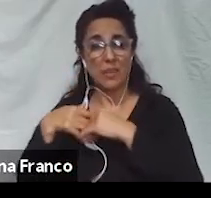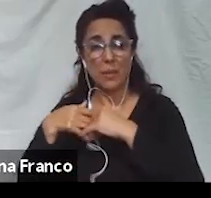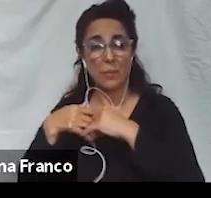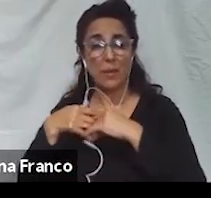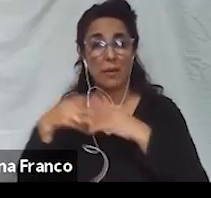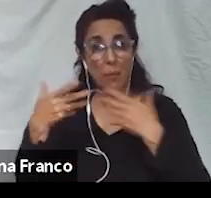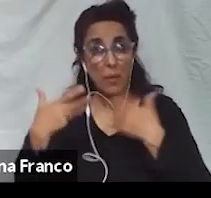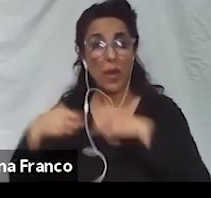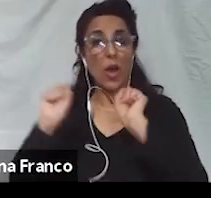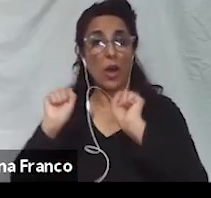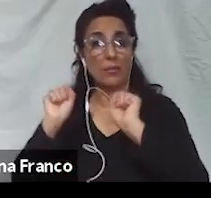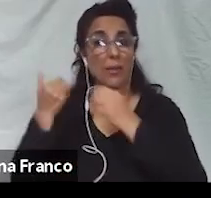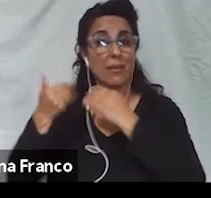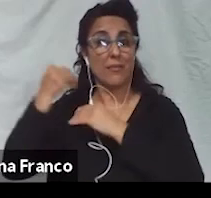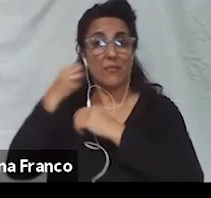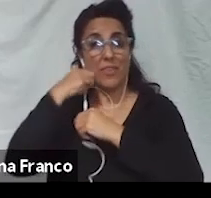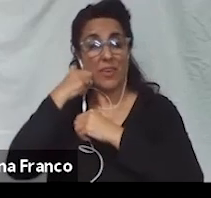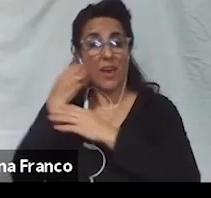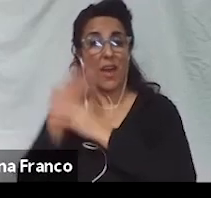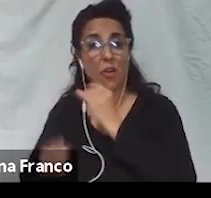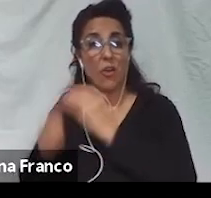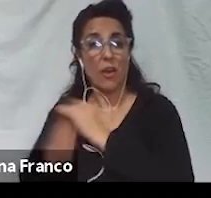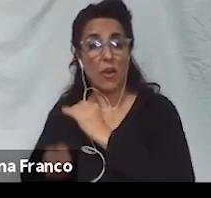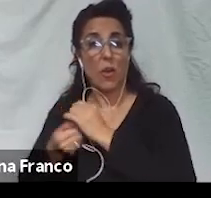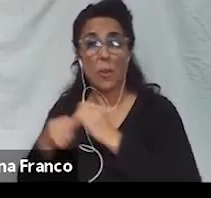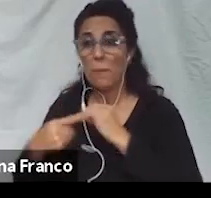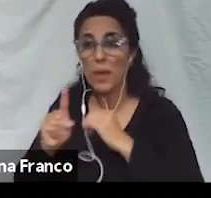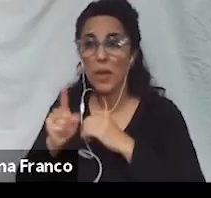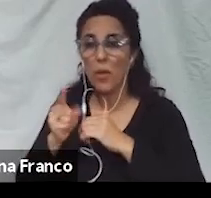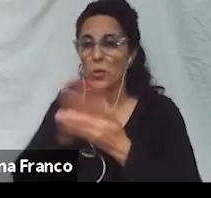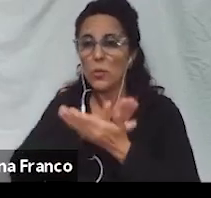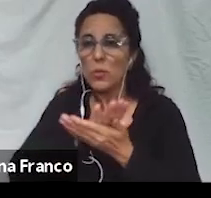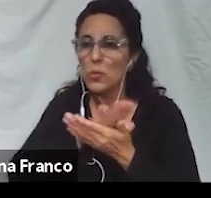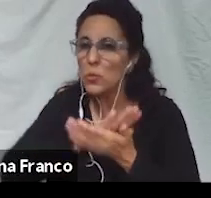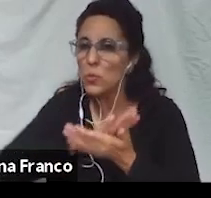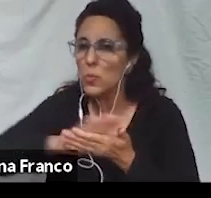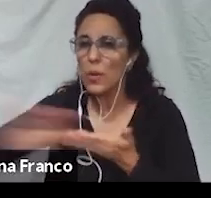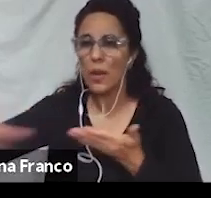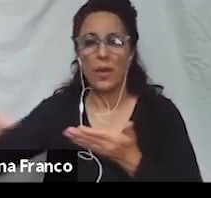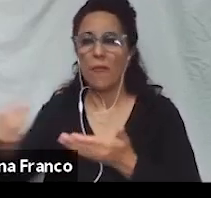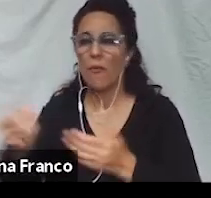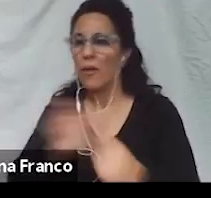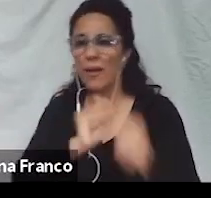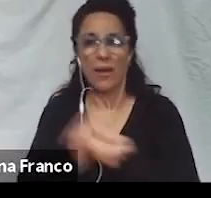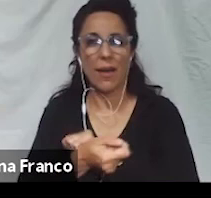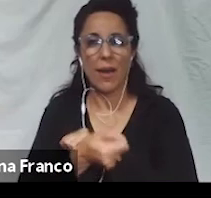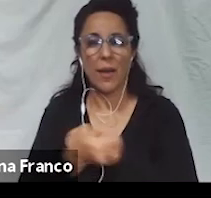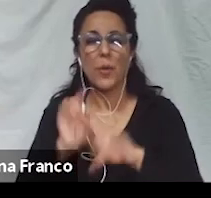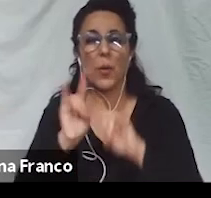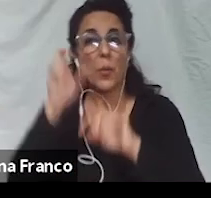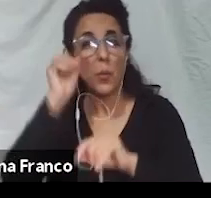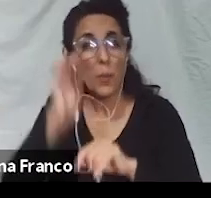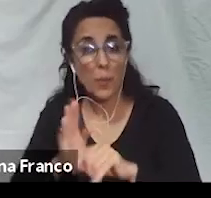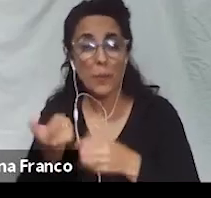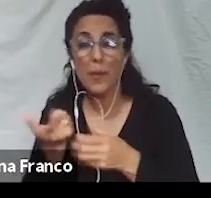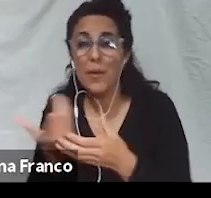y errores que cuando uso una versión más nueva que ha incorporado estas mejoras. A falta de accesibilidad en los